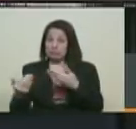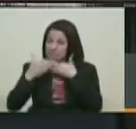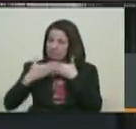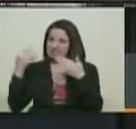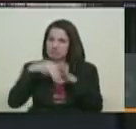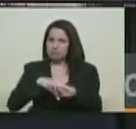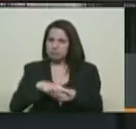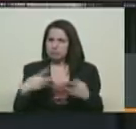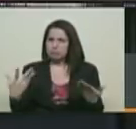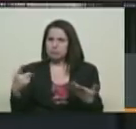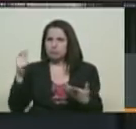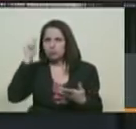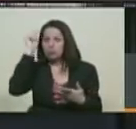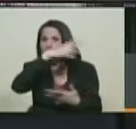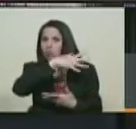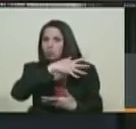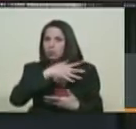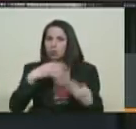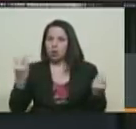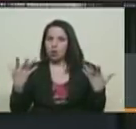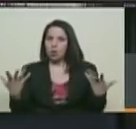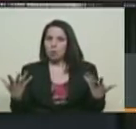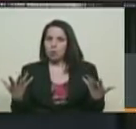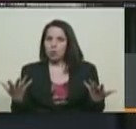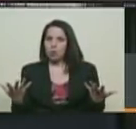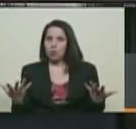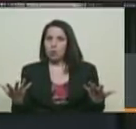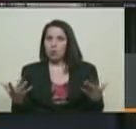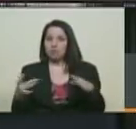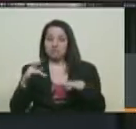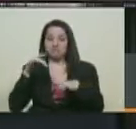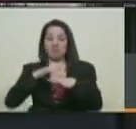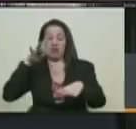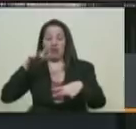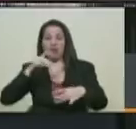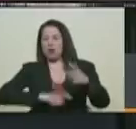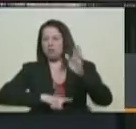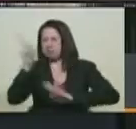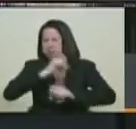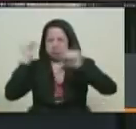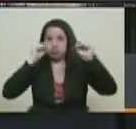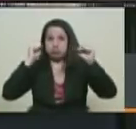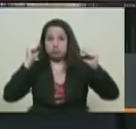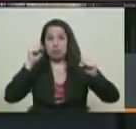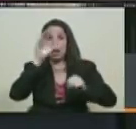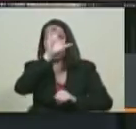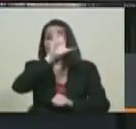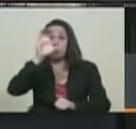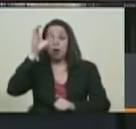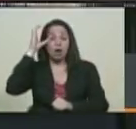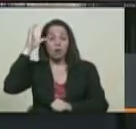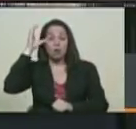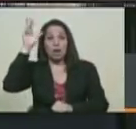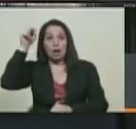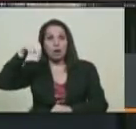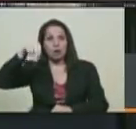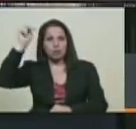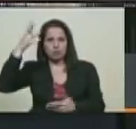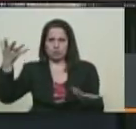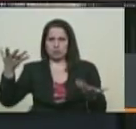Eso que hizo Donald Trump de amenazar con tocar el botón nuclear y desaparecer a Corea del Norte, eso no